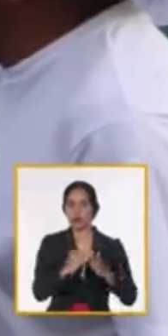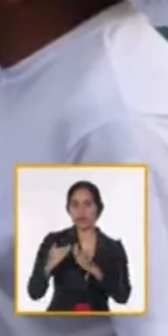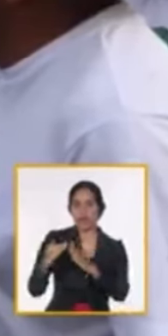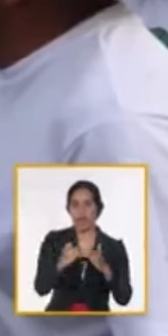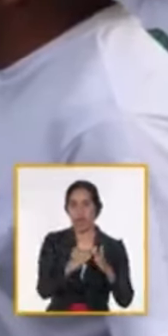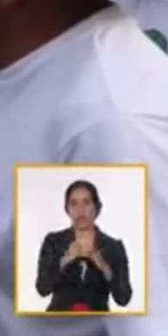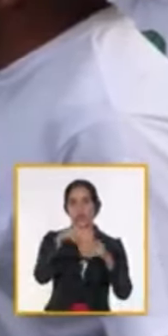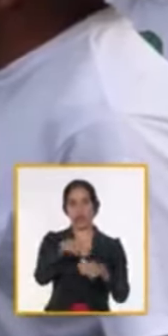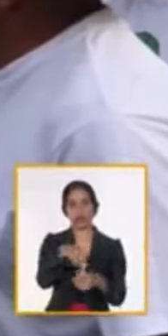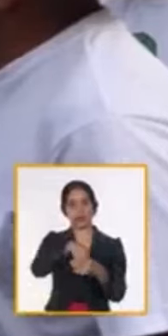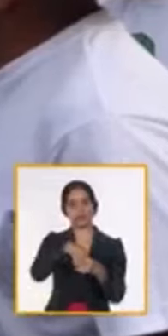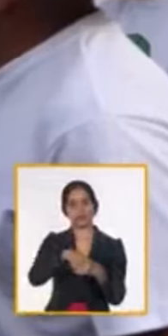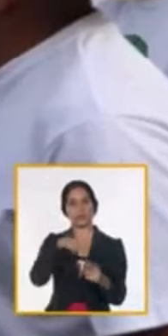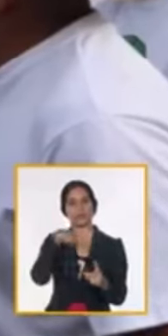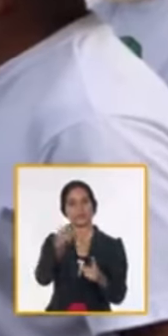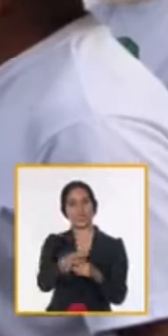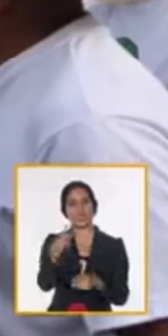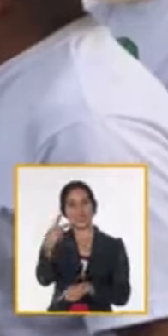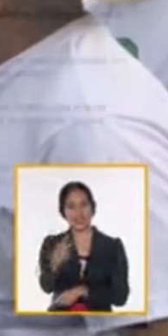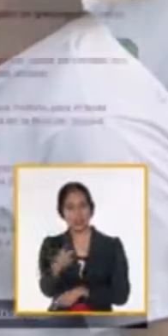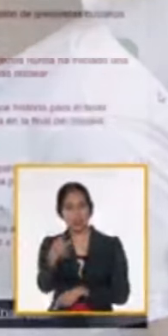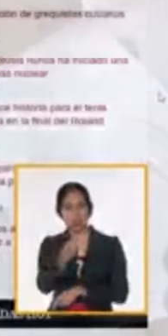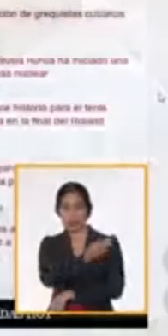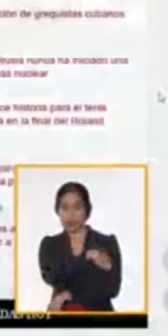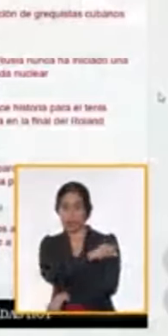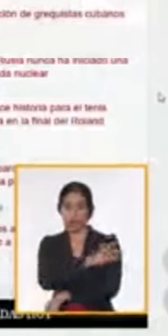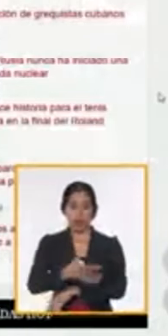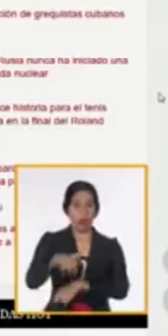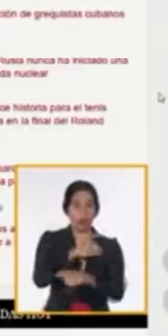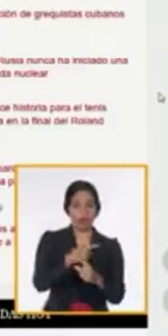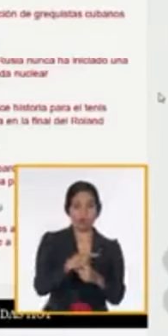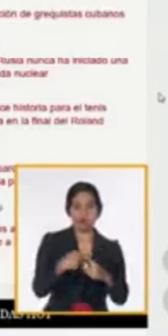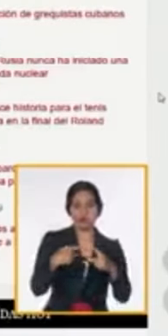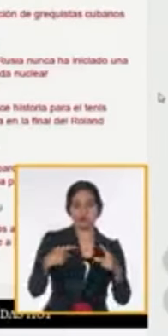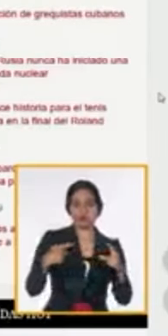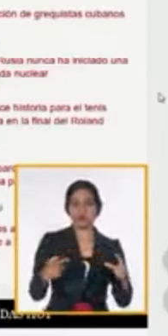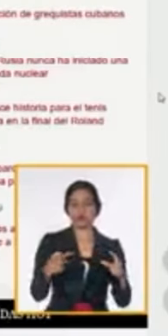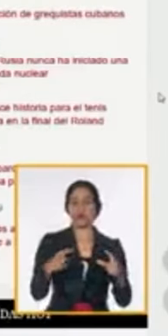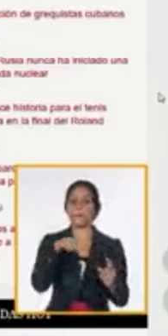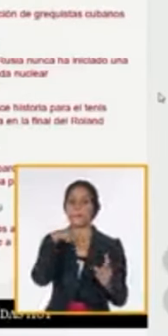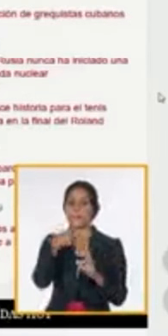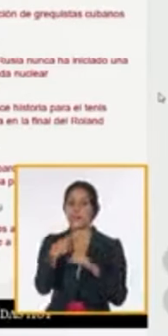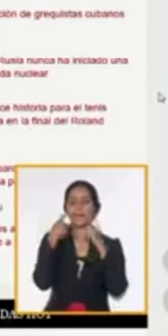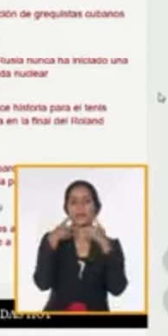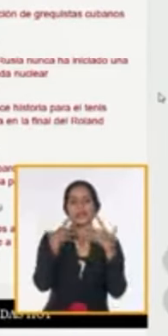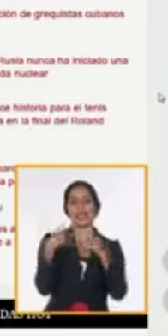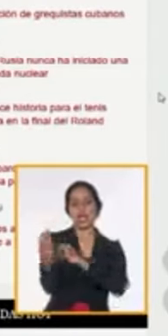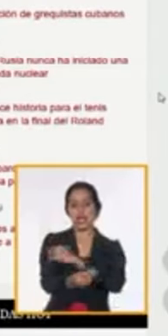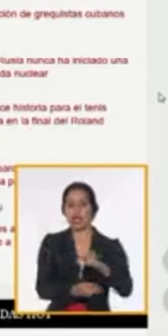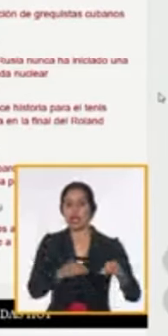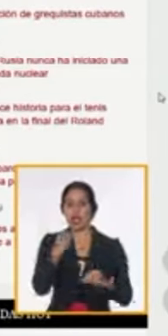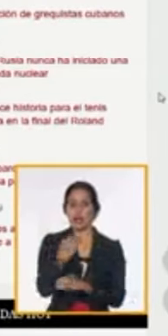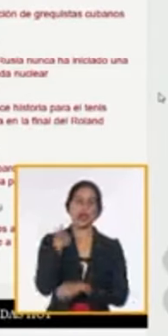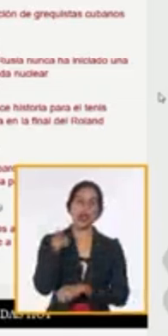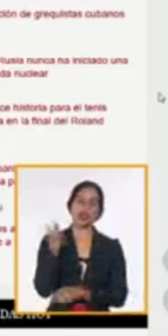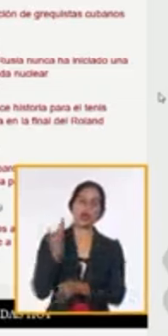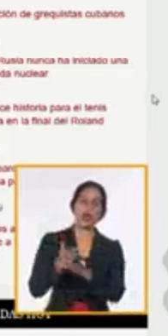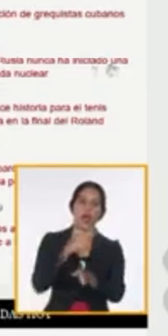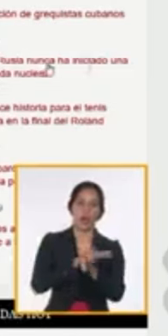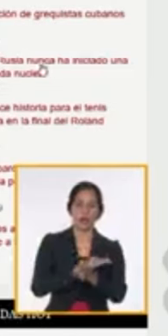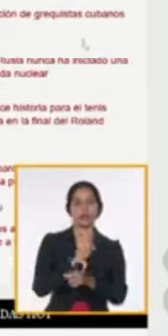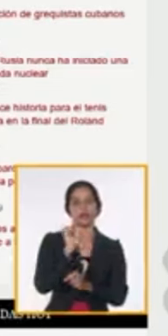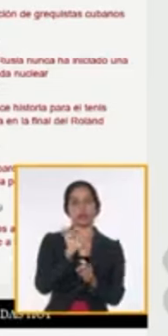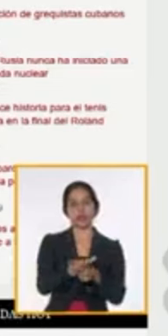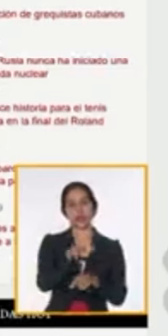Julio Díaz, segundo asentamiento poblacional más grande de Majibacoa, en transformación desde el año 2022, donde se